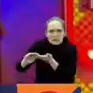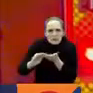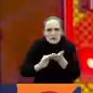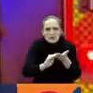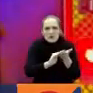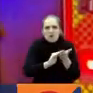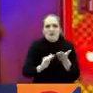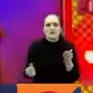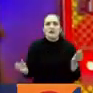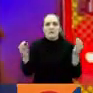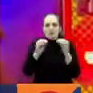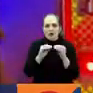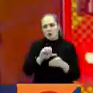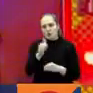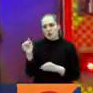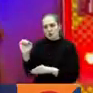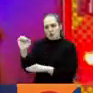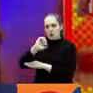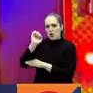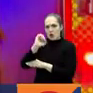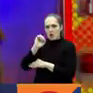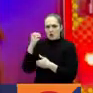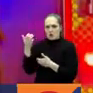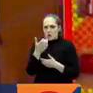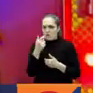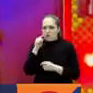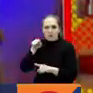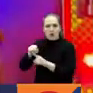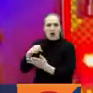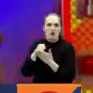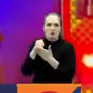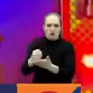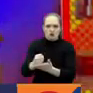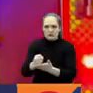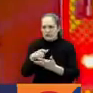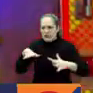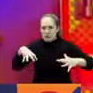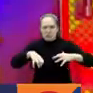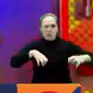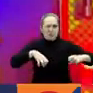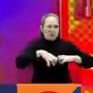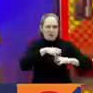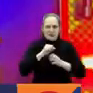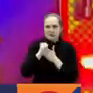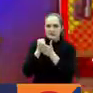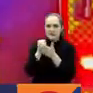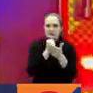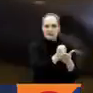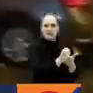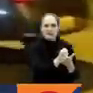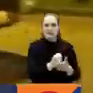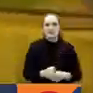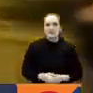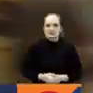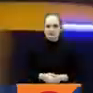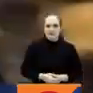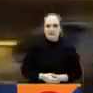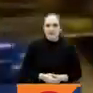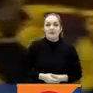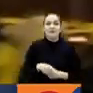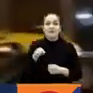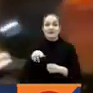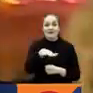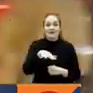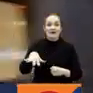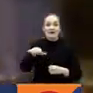un vehículo tipo rescate. Además de dos máquinas móviles. En el lugar se presentó